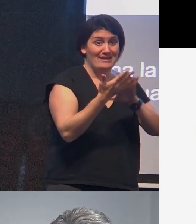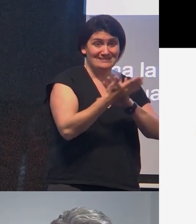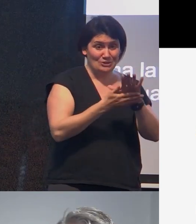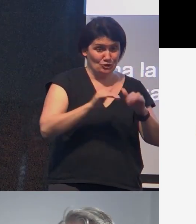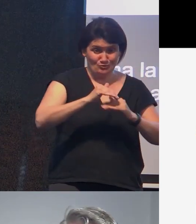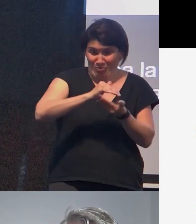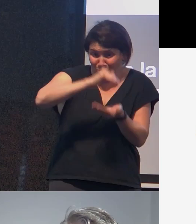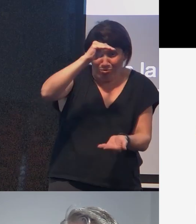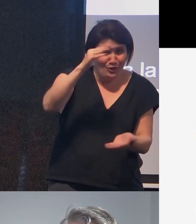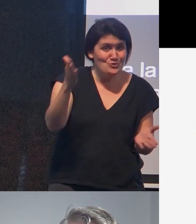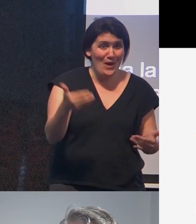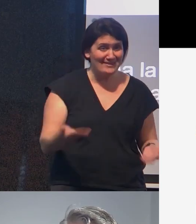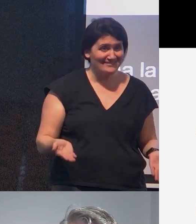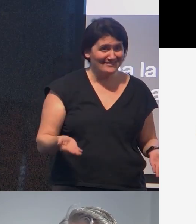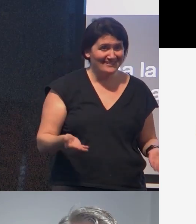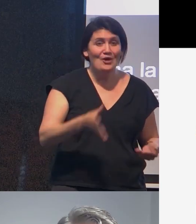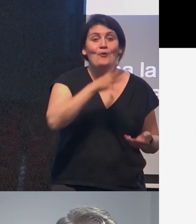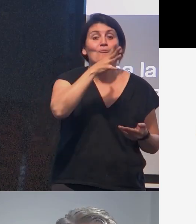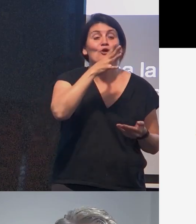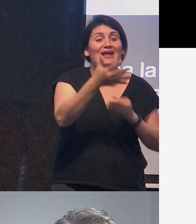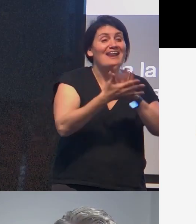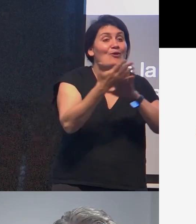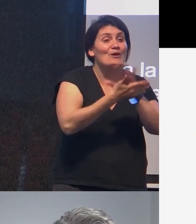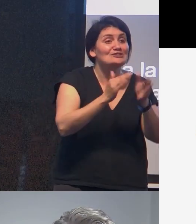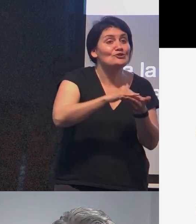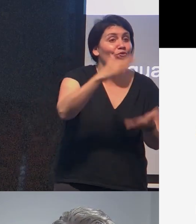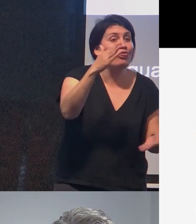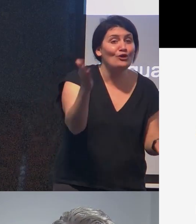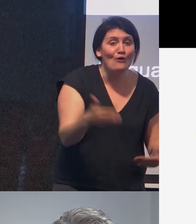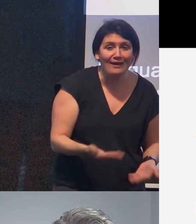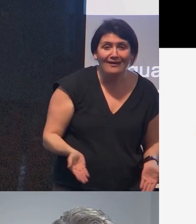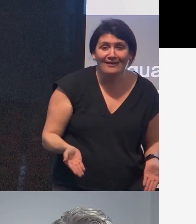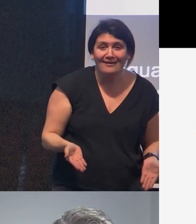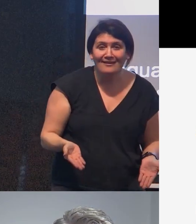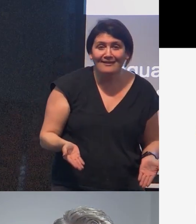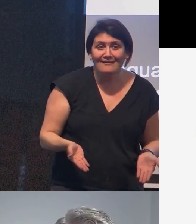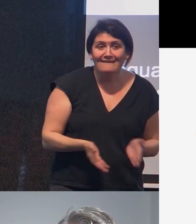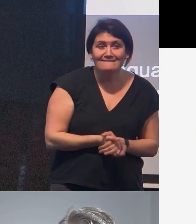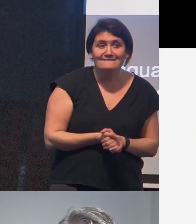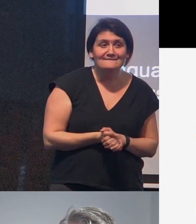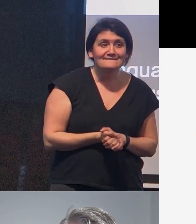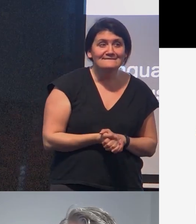corpus. ¿Y por qué no tenemos corpus en lengua de signos?